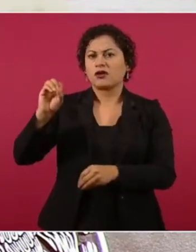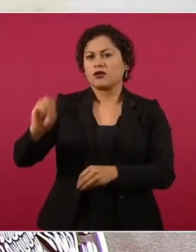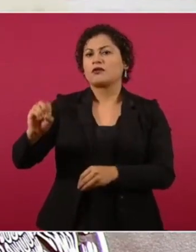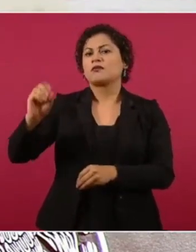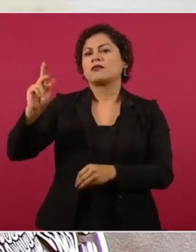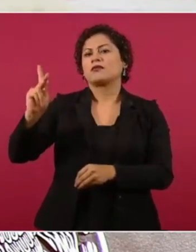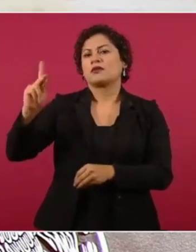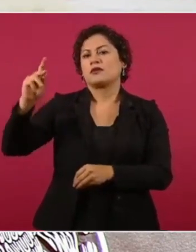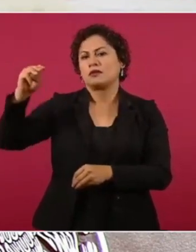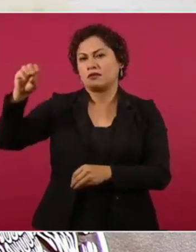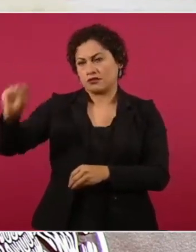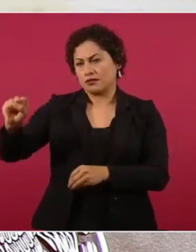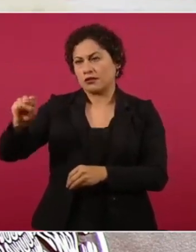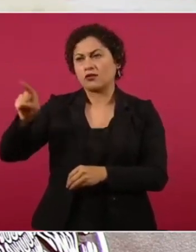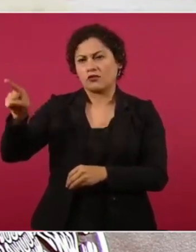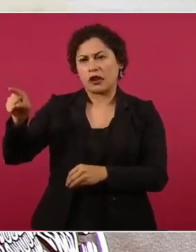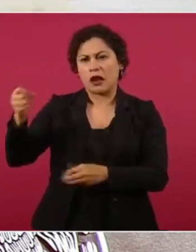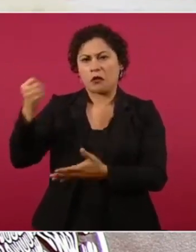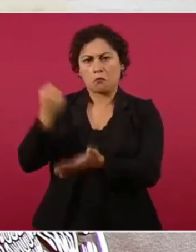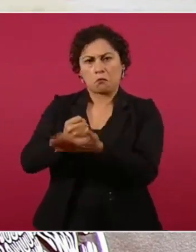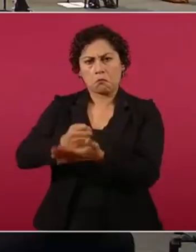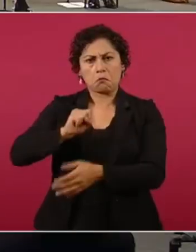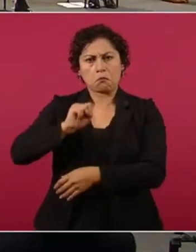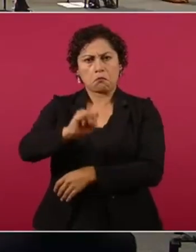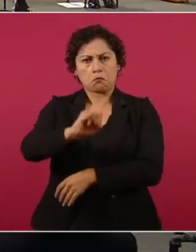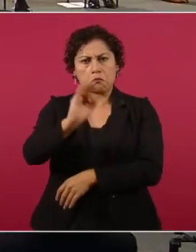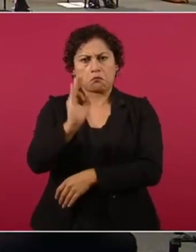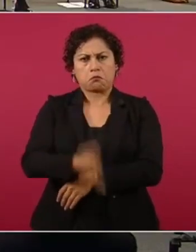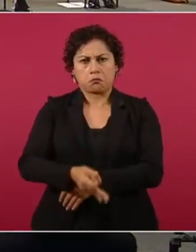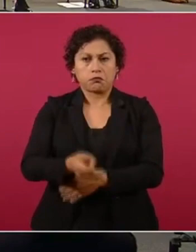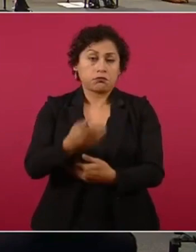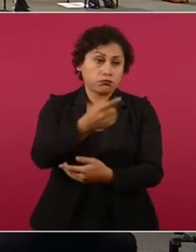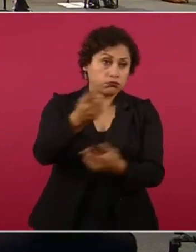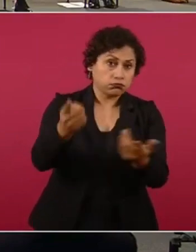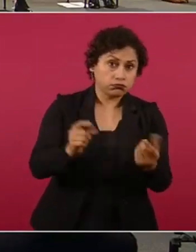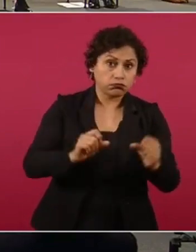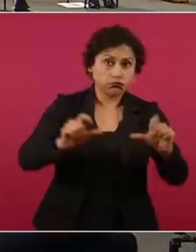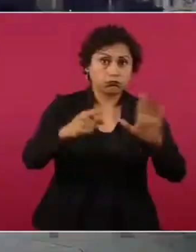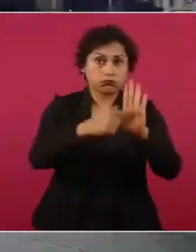disposición de todas y todos quienes lo quieran consultar. Sería todo por nuestra parte, señor presidente. Muchas gracias.